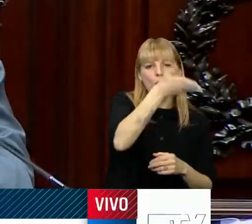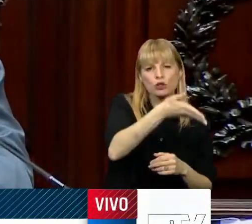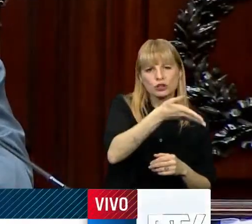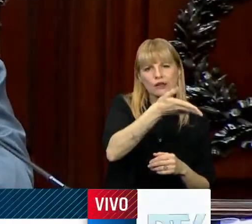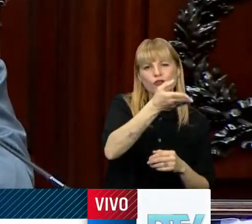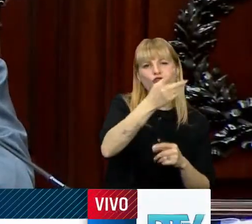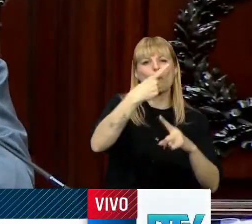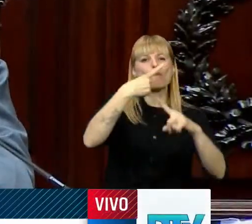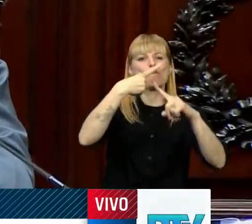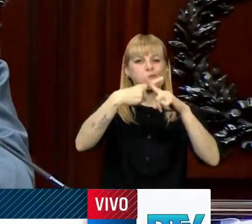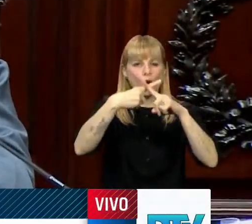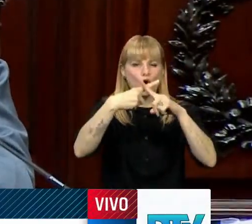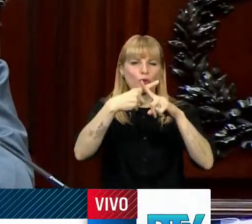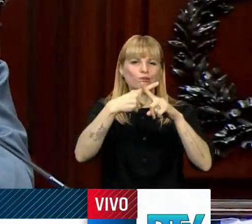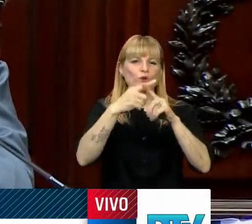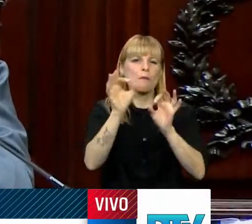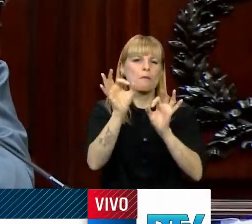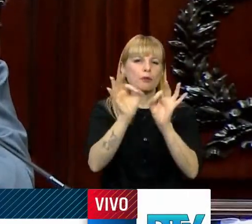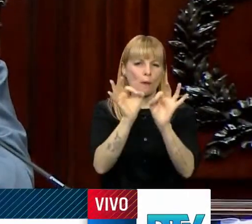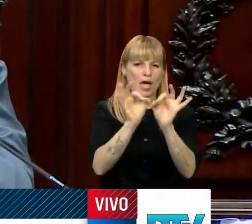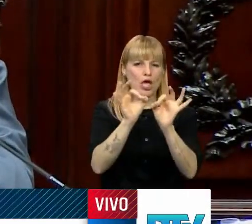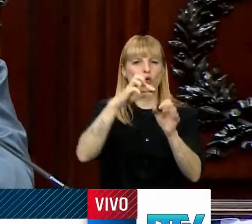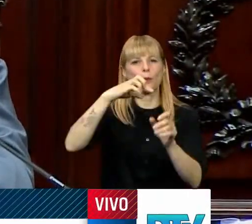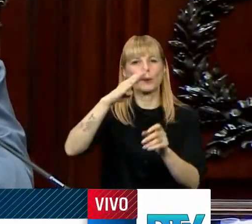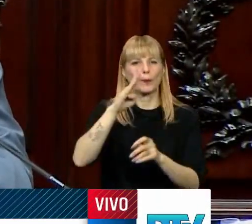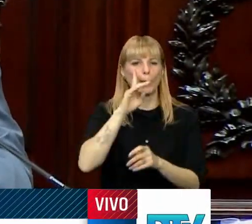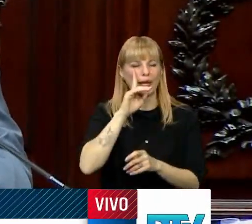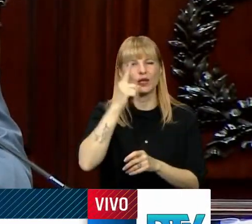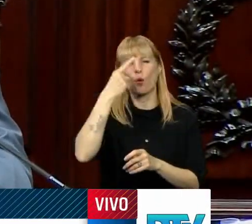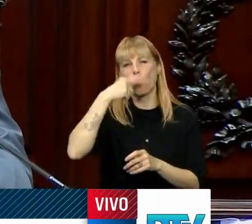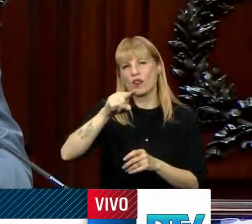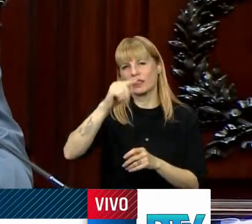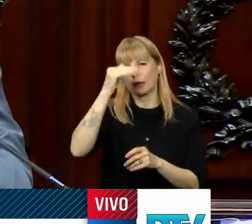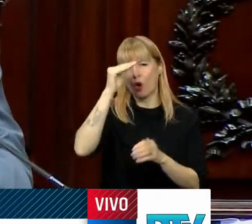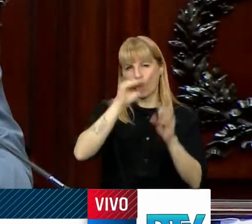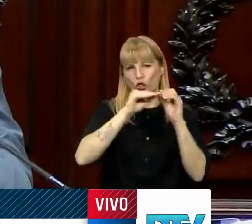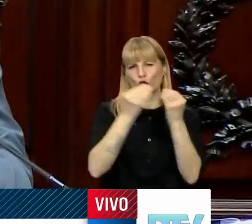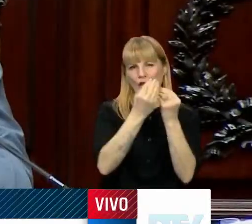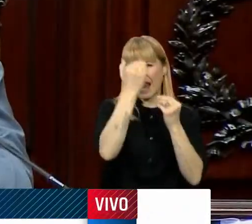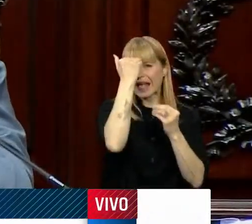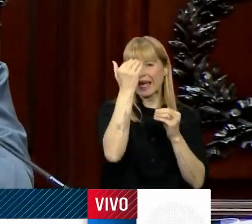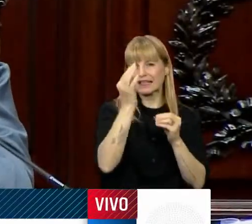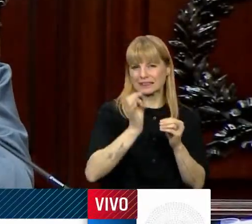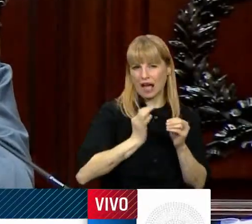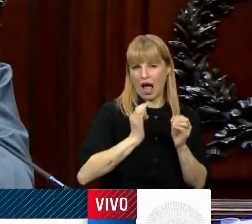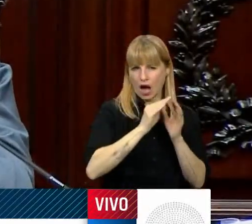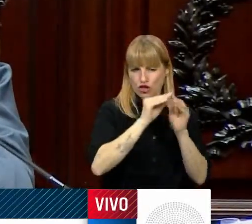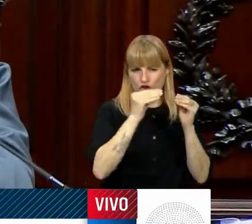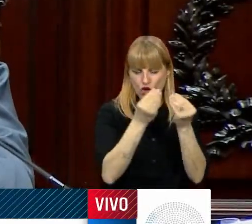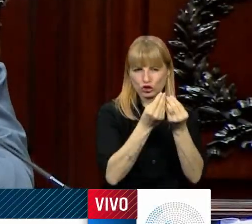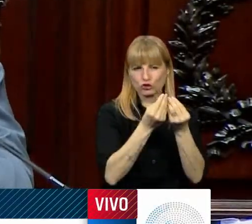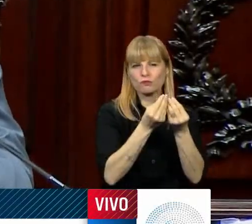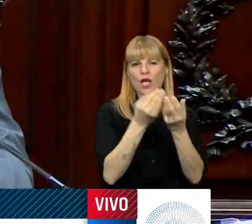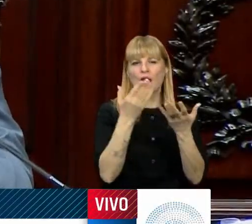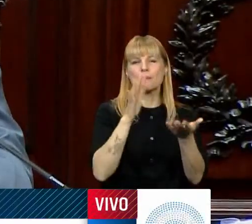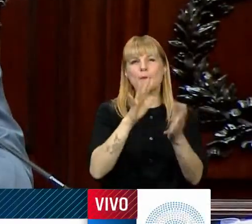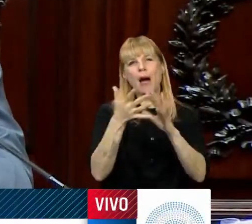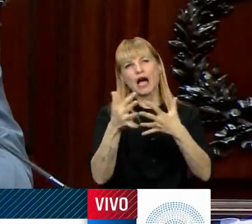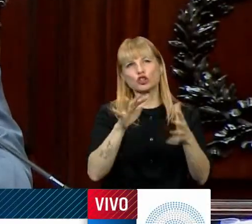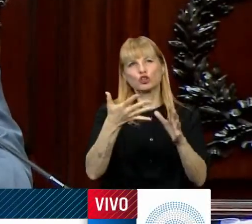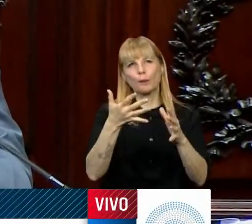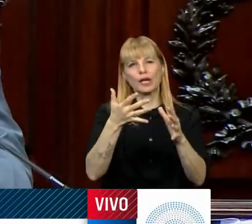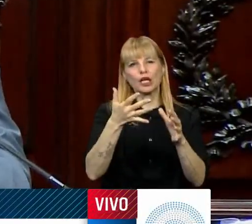5% por el promedio del PBI de los últimos 15 años, Estamos hablando de un estimado